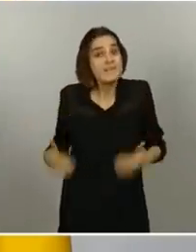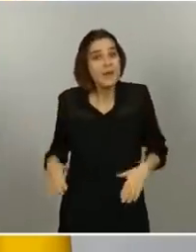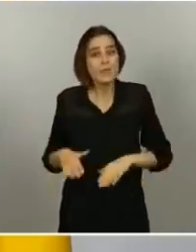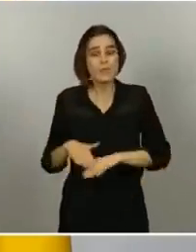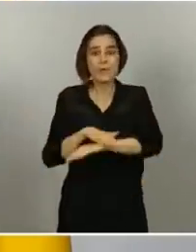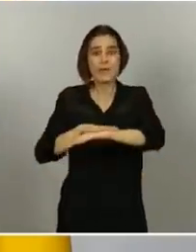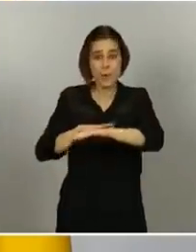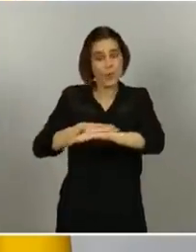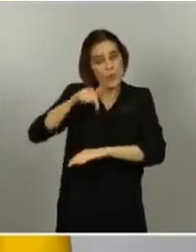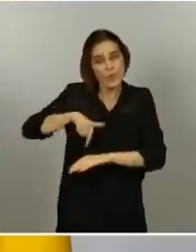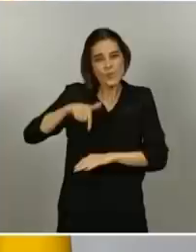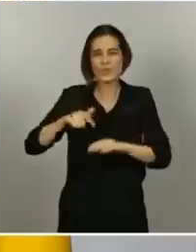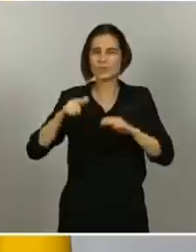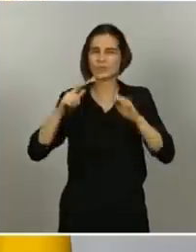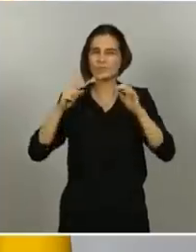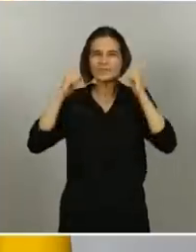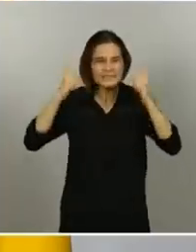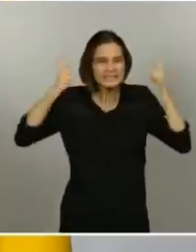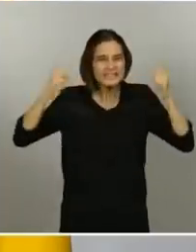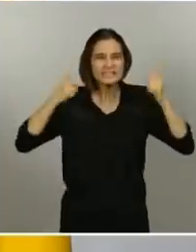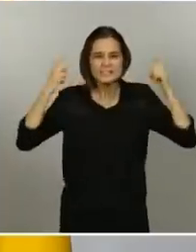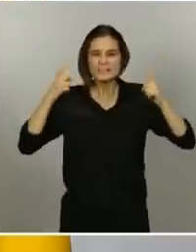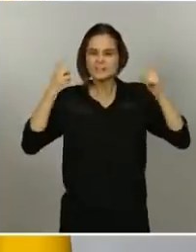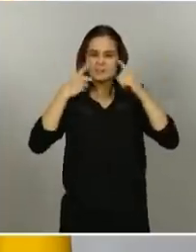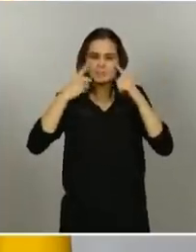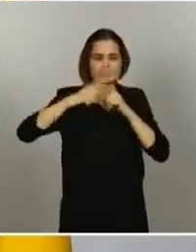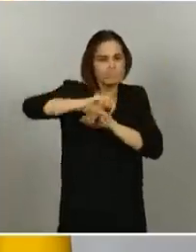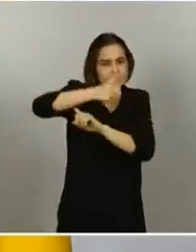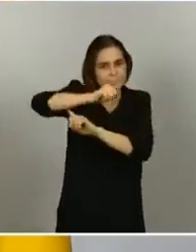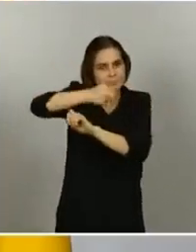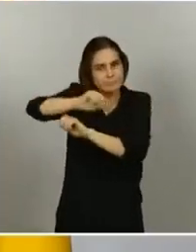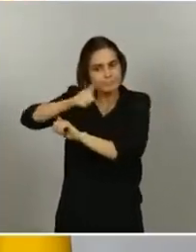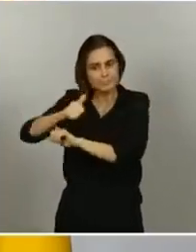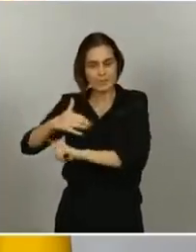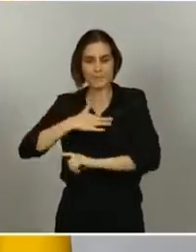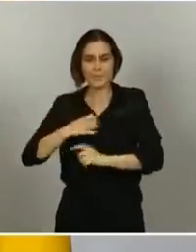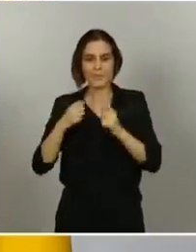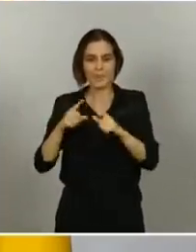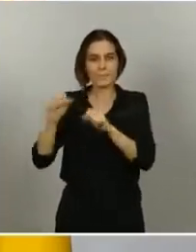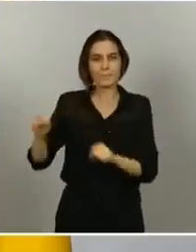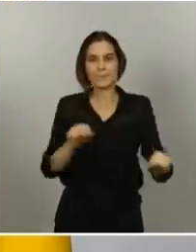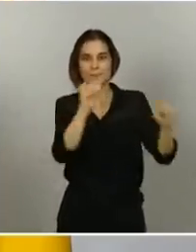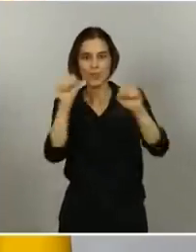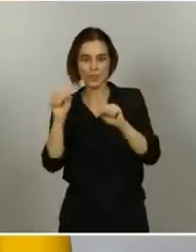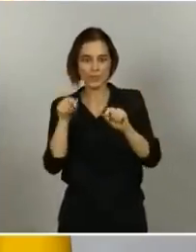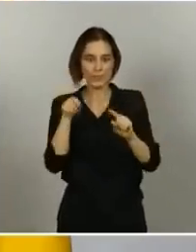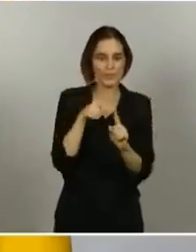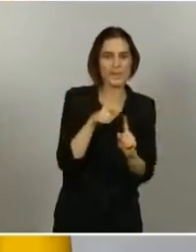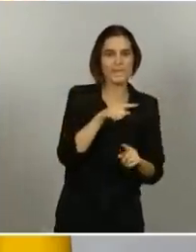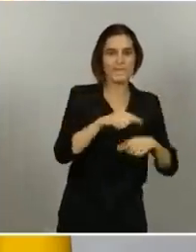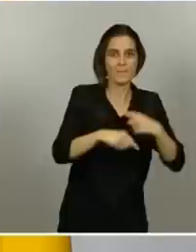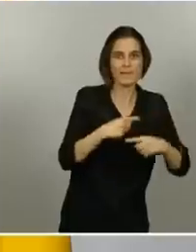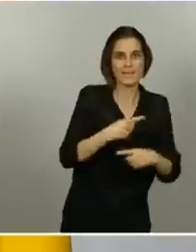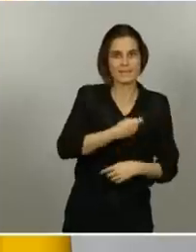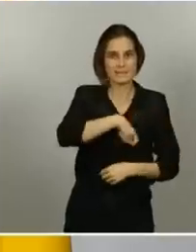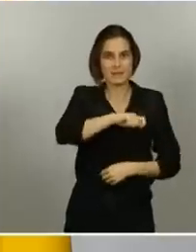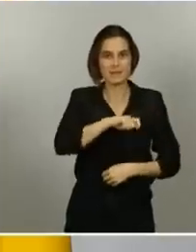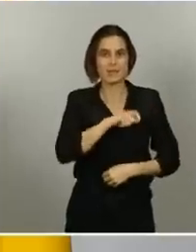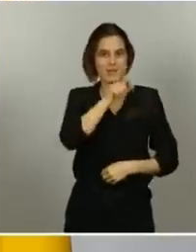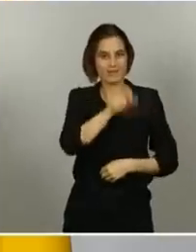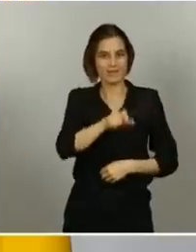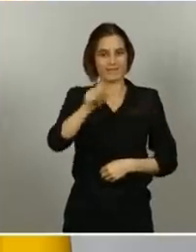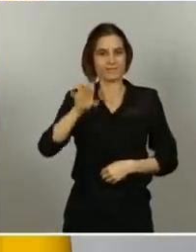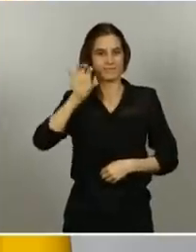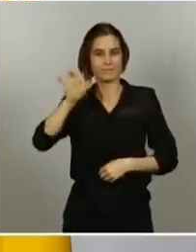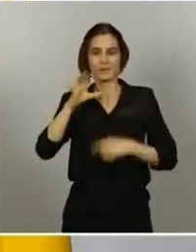para construir un escudo social que está protegendo ás familias españolas e ás xente de noso país do impacto económico da